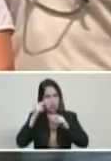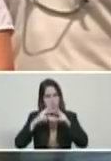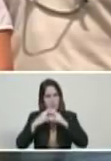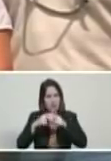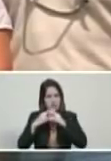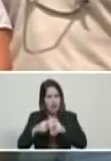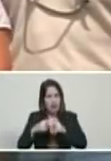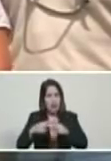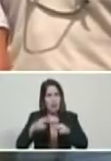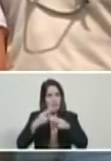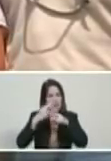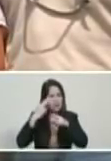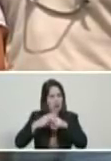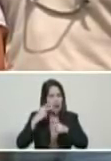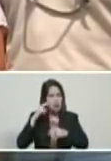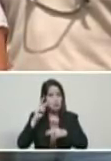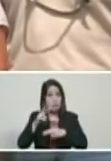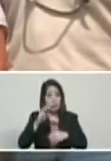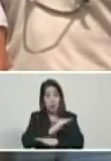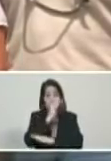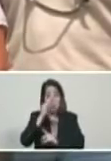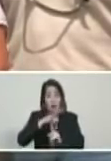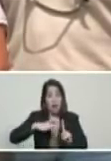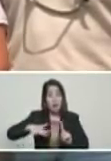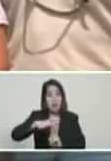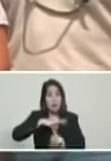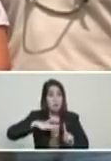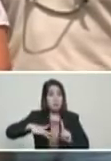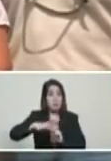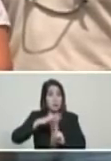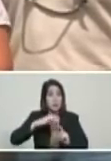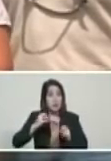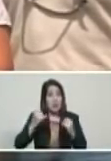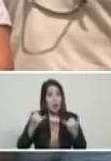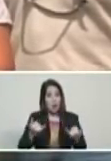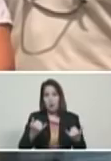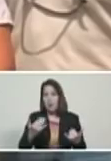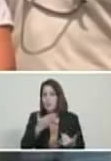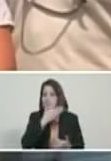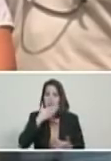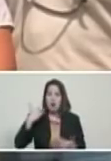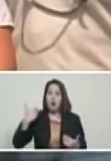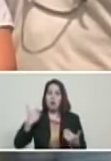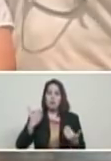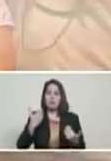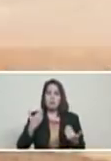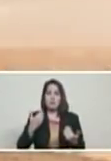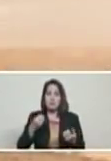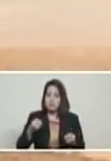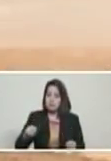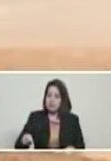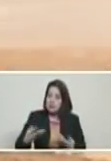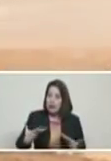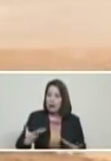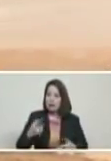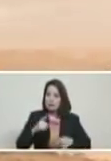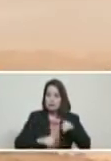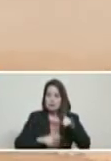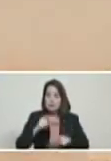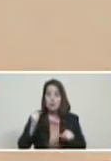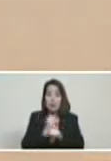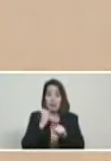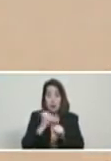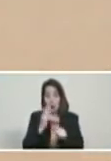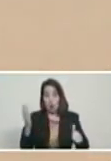y sobre todo ambiental para la protección del medio ambiente. Y este es el fruto de nuestro trabajo y estamos muy contentos por ese gran